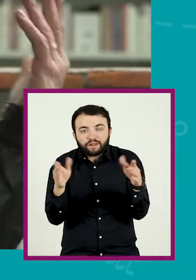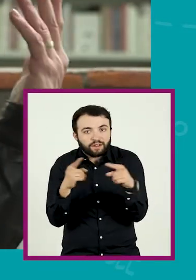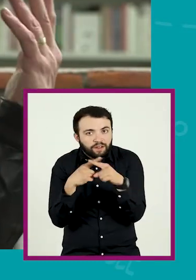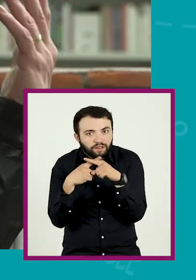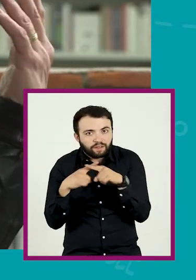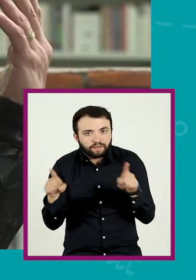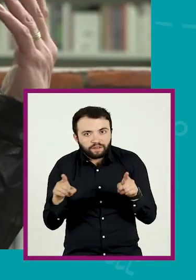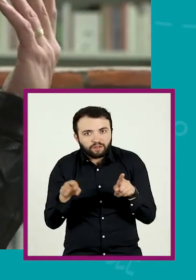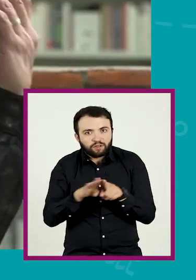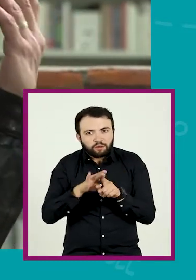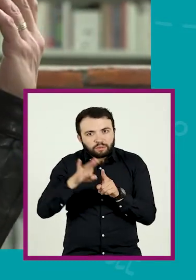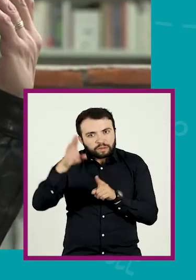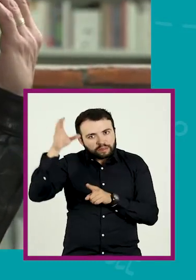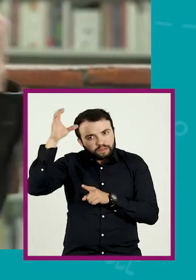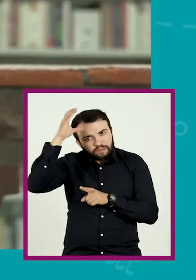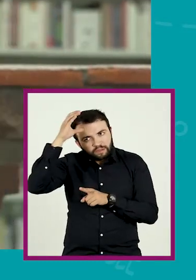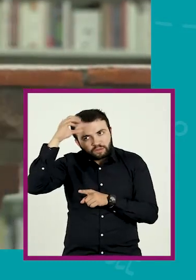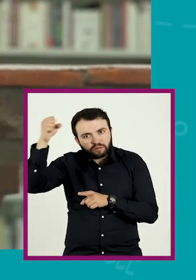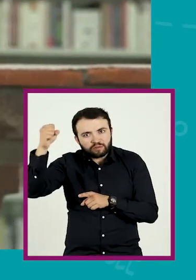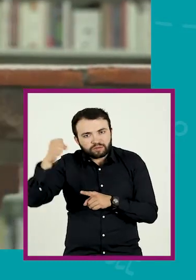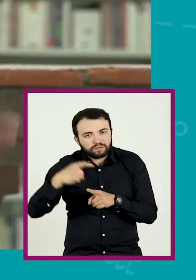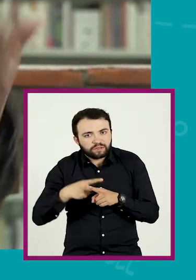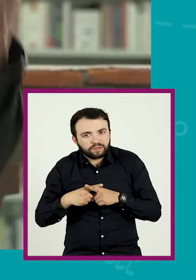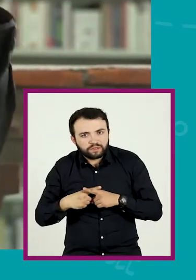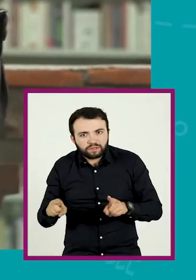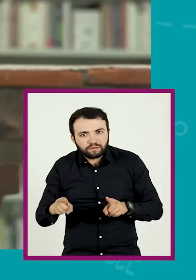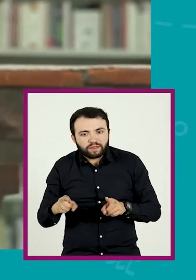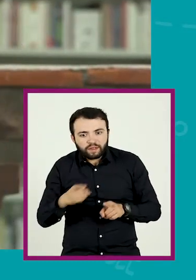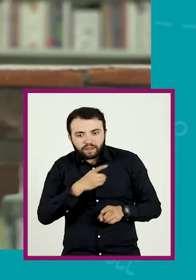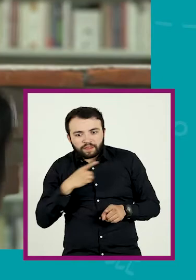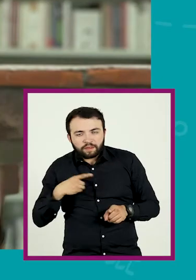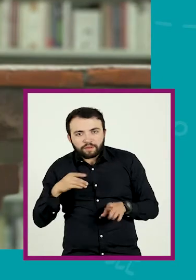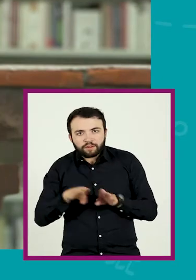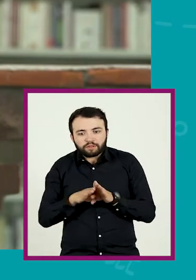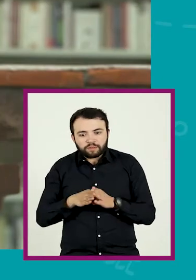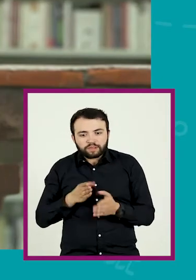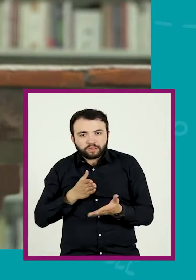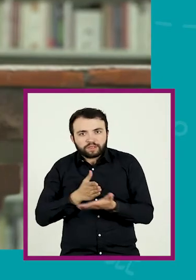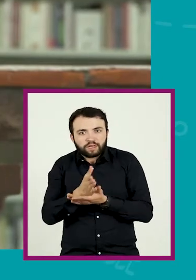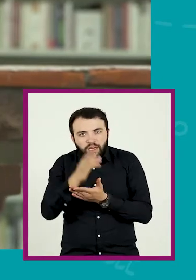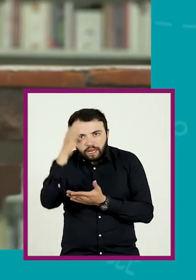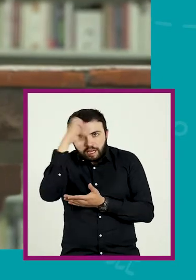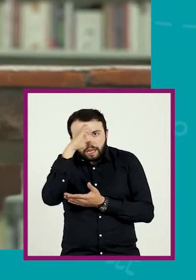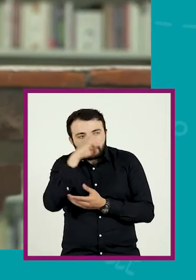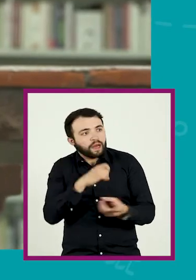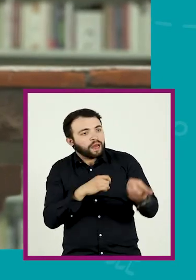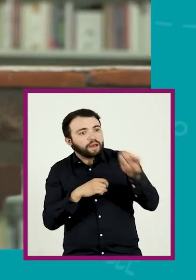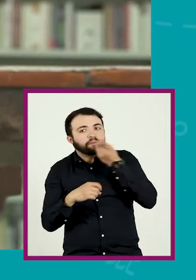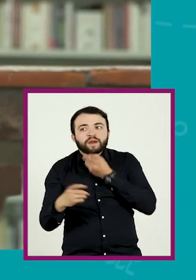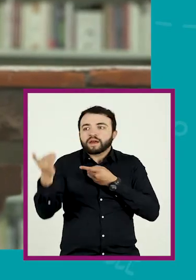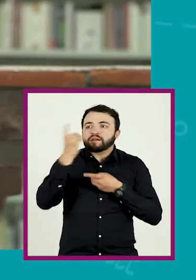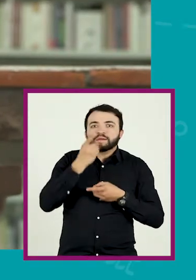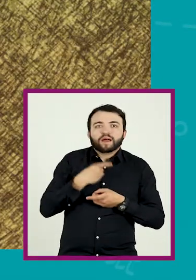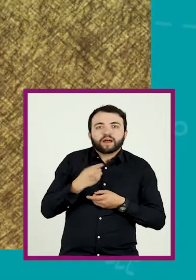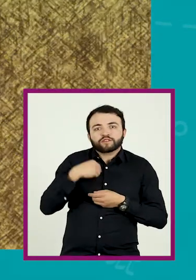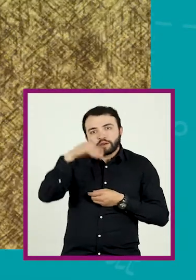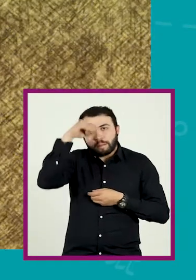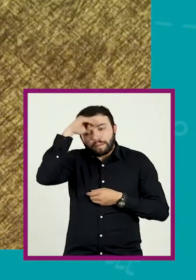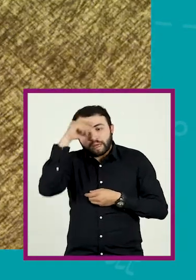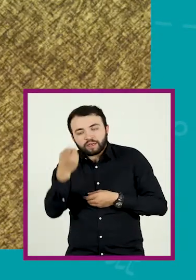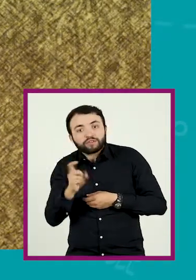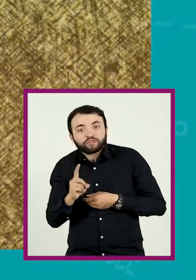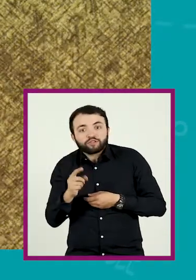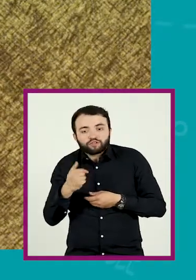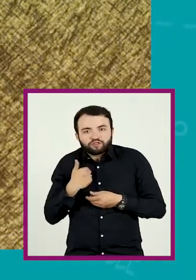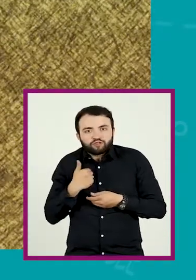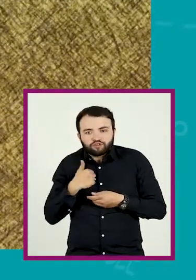las leyes de las ciencias empíricas, comienzan con la experiencia. ¿No? Entonces, esa es la famosa